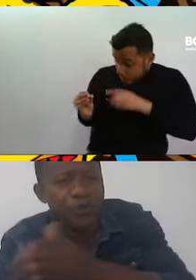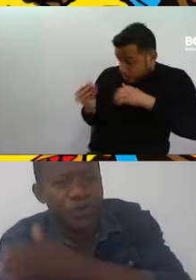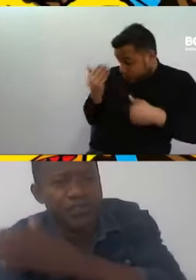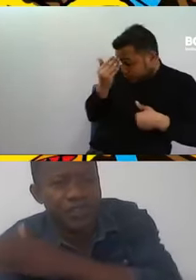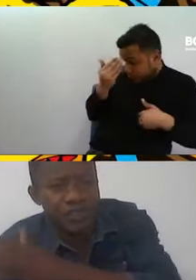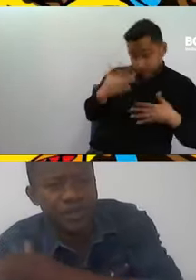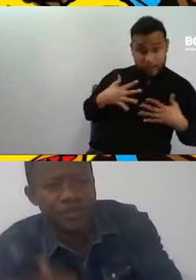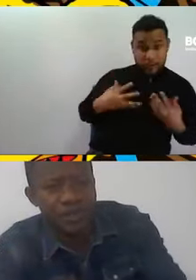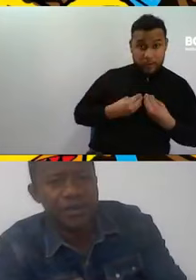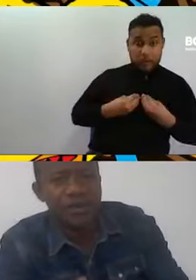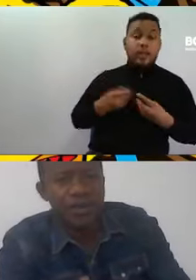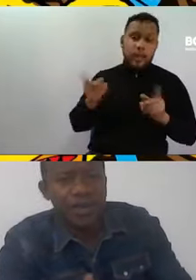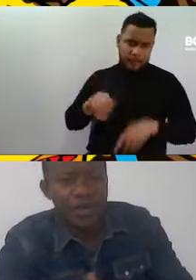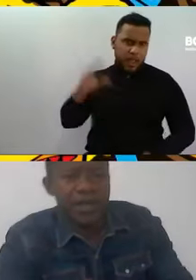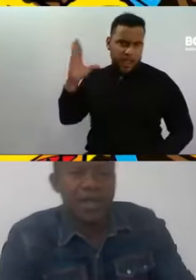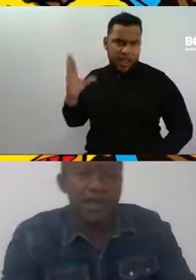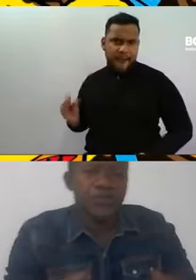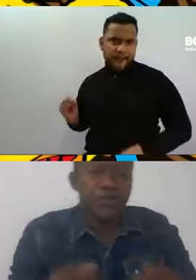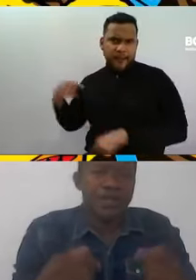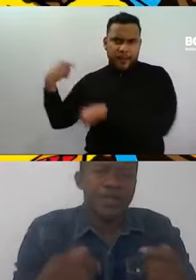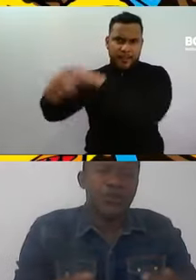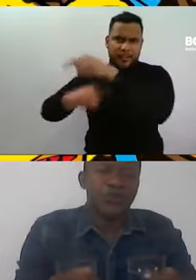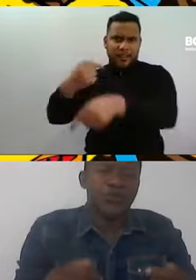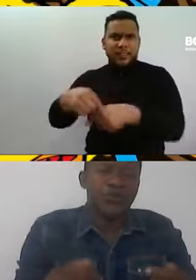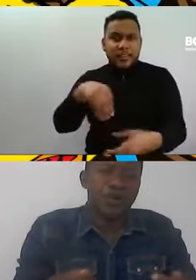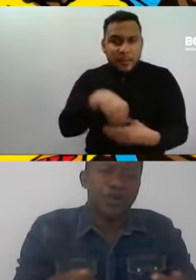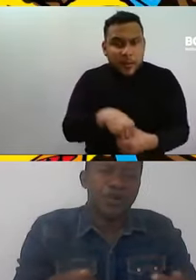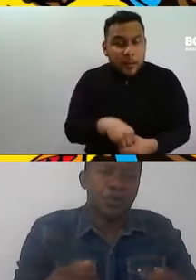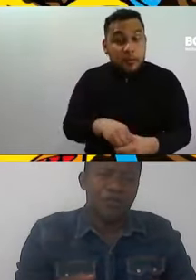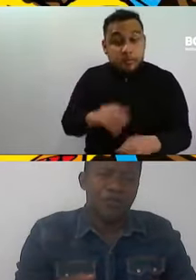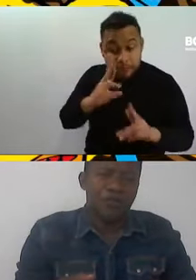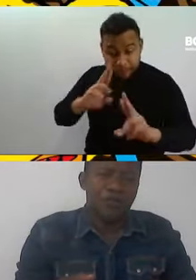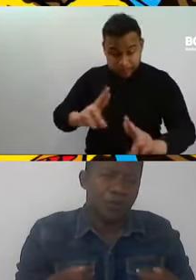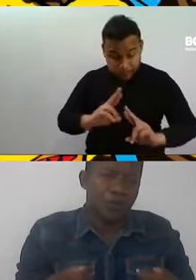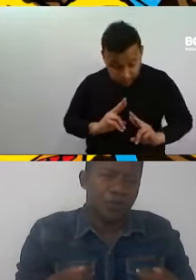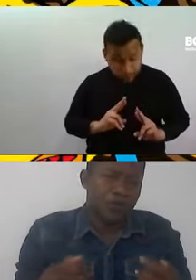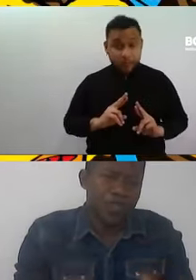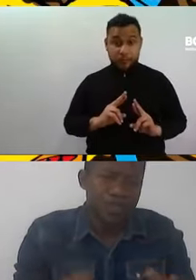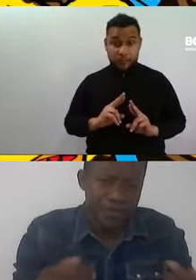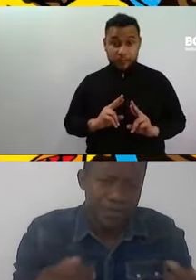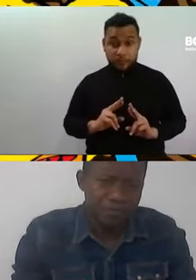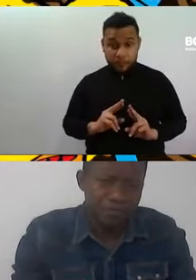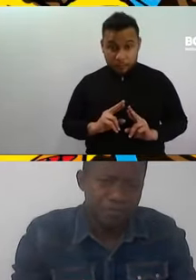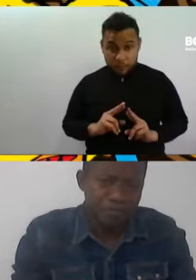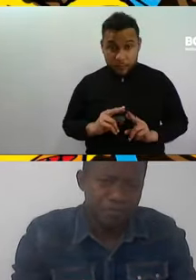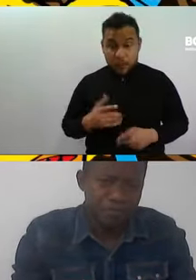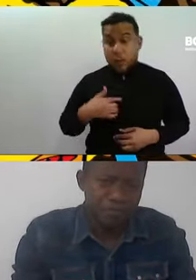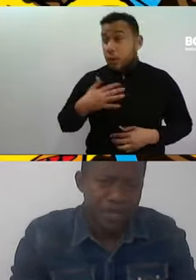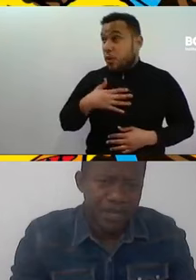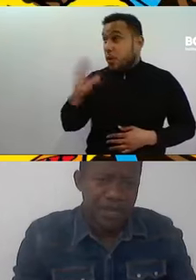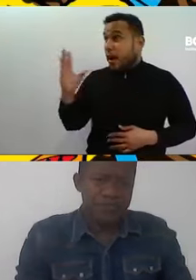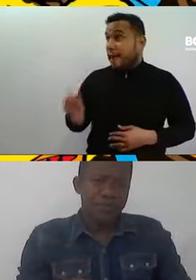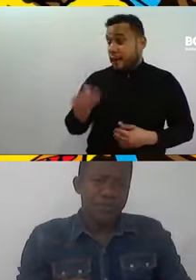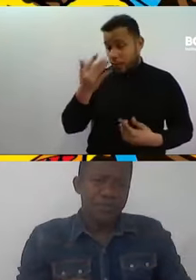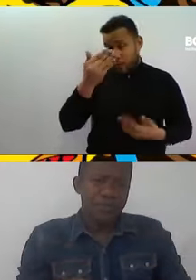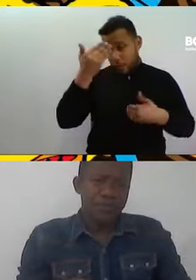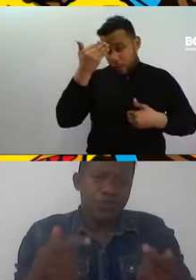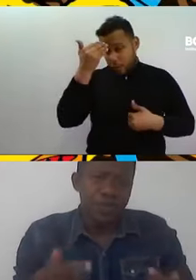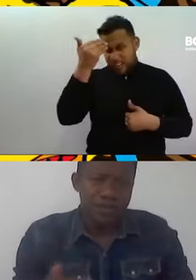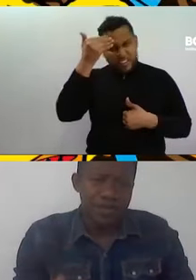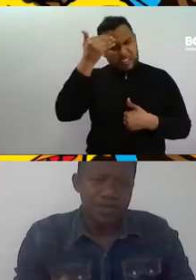como afrodescendientes, el hecho de reconocernos como afroconsciente